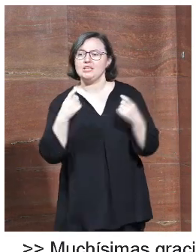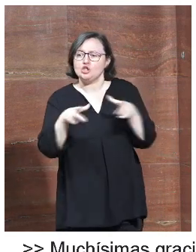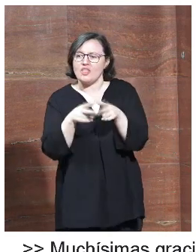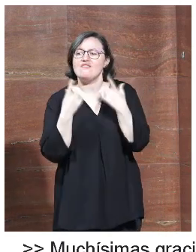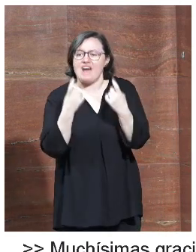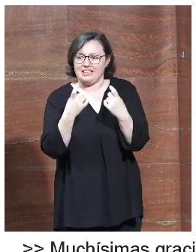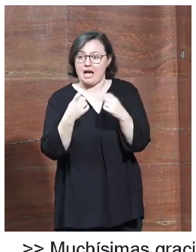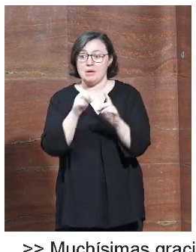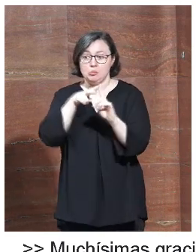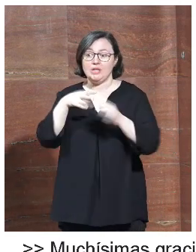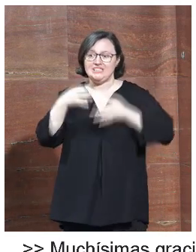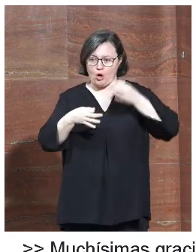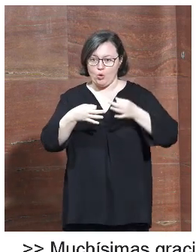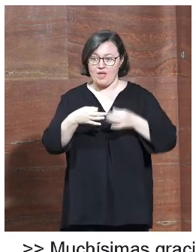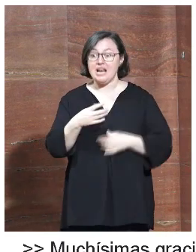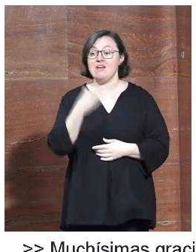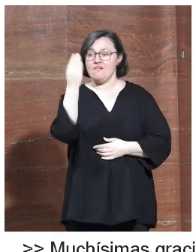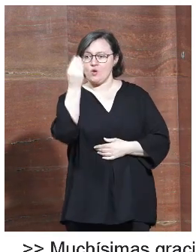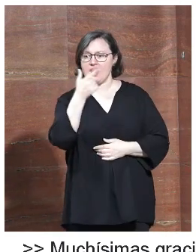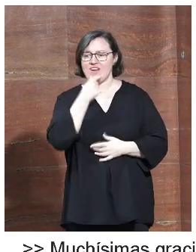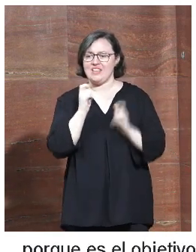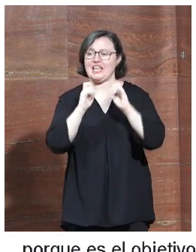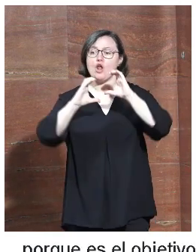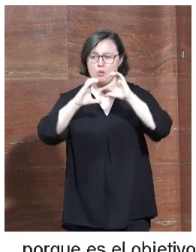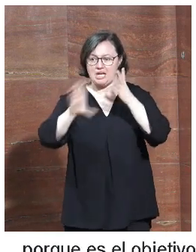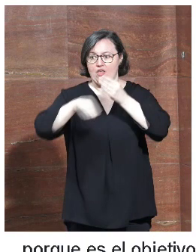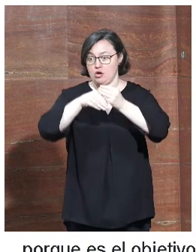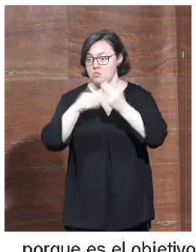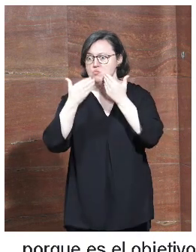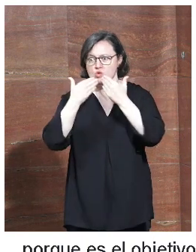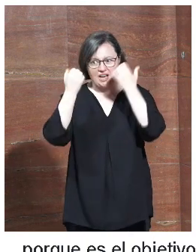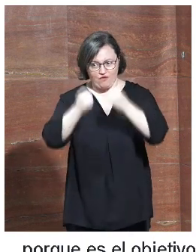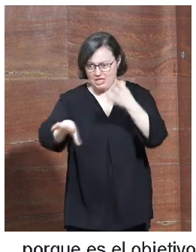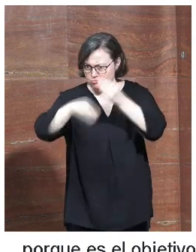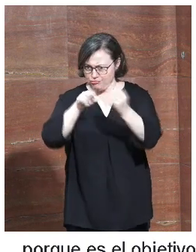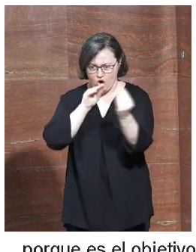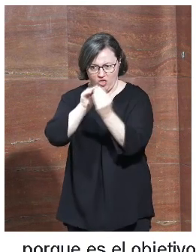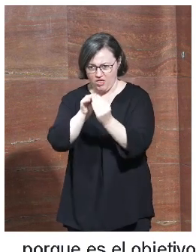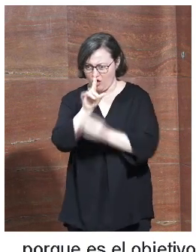términos judiciales, de la persona facilitadora de la comunicación. Muchísimas gracias, Lola.